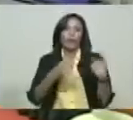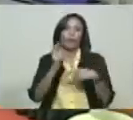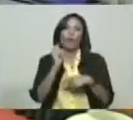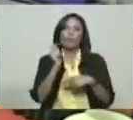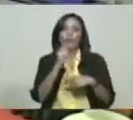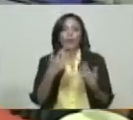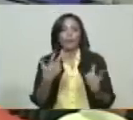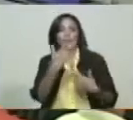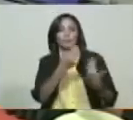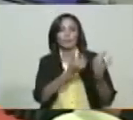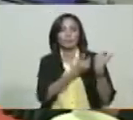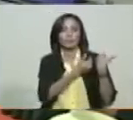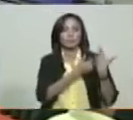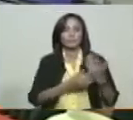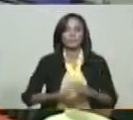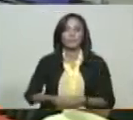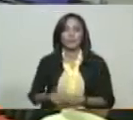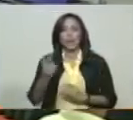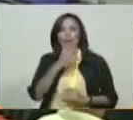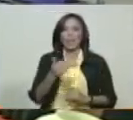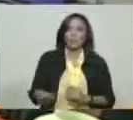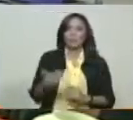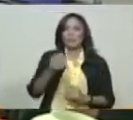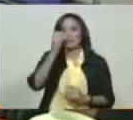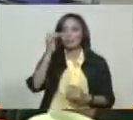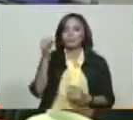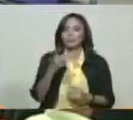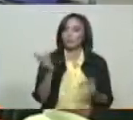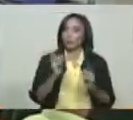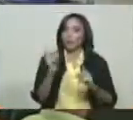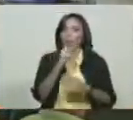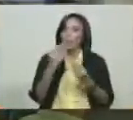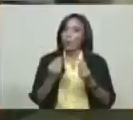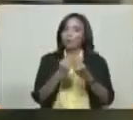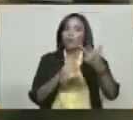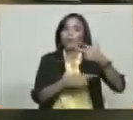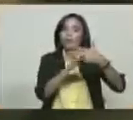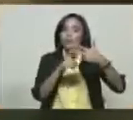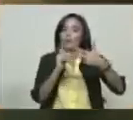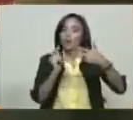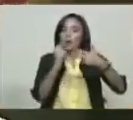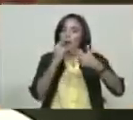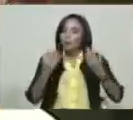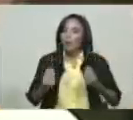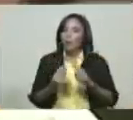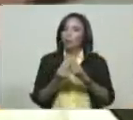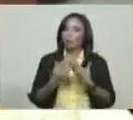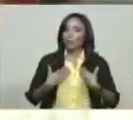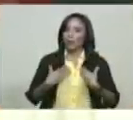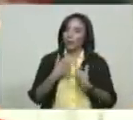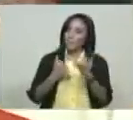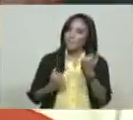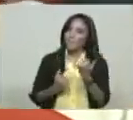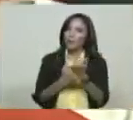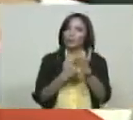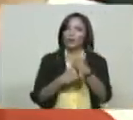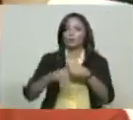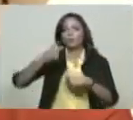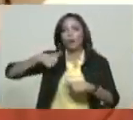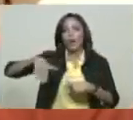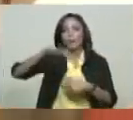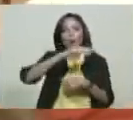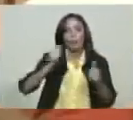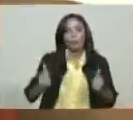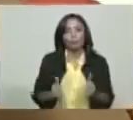por ser tercera, es menos importante, es acompañarme como presidente de la República, acompañar al pueblo,